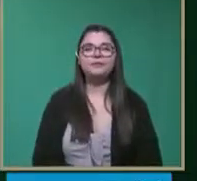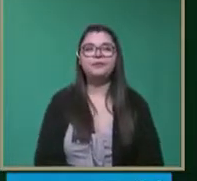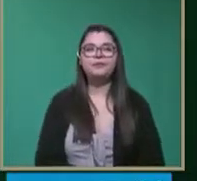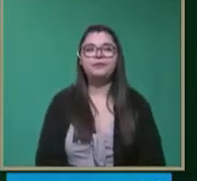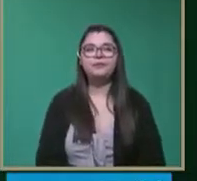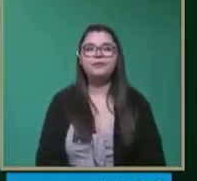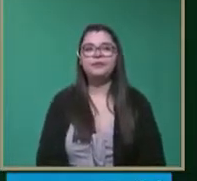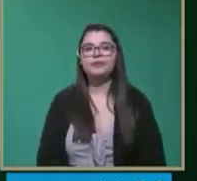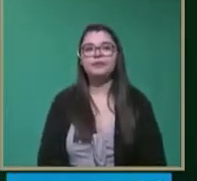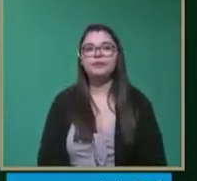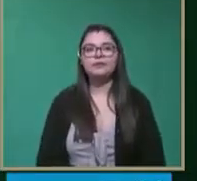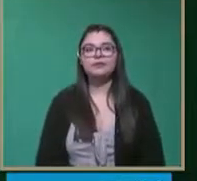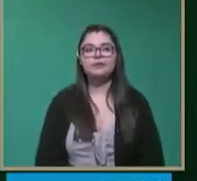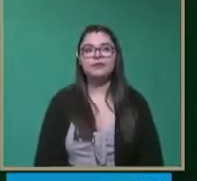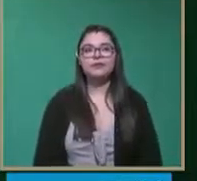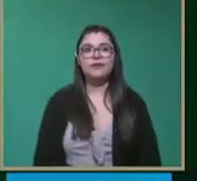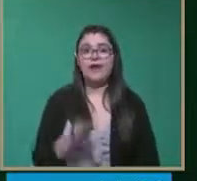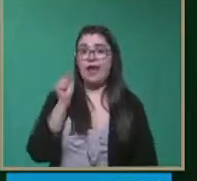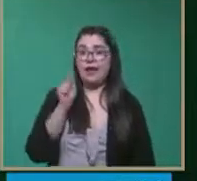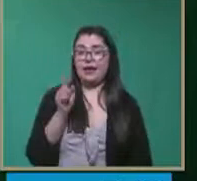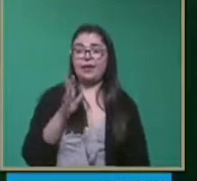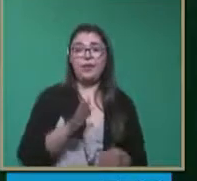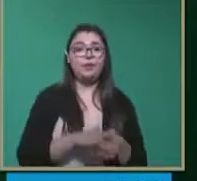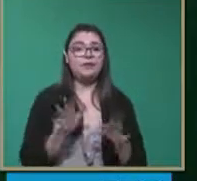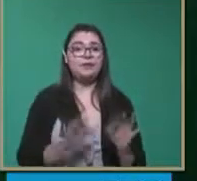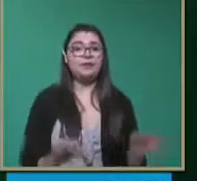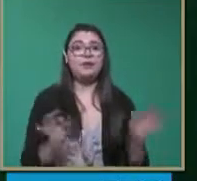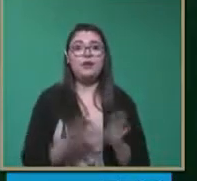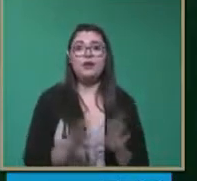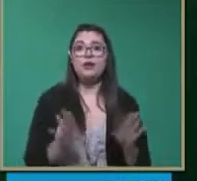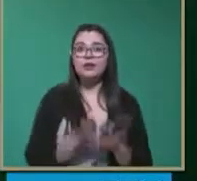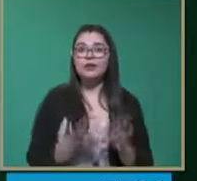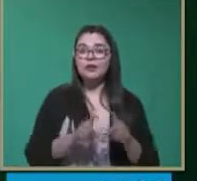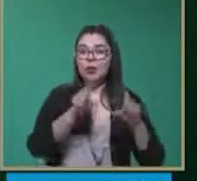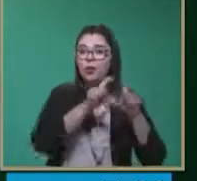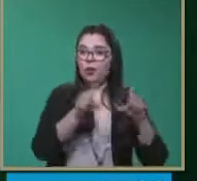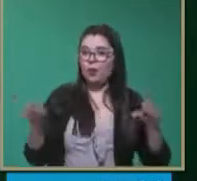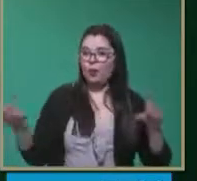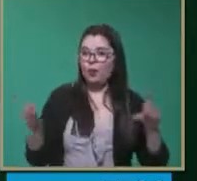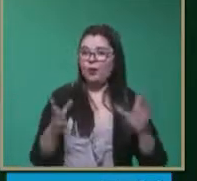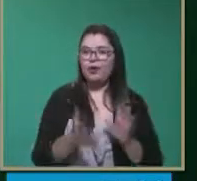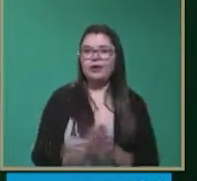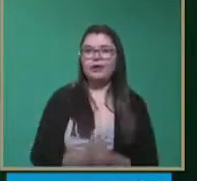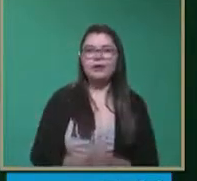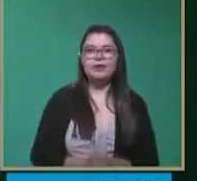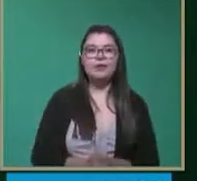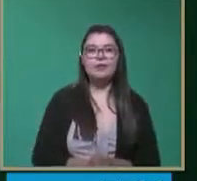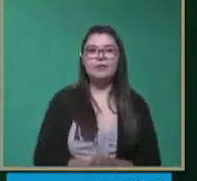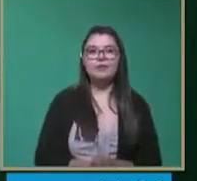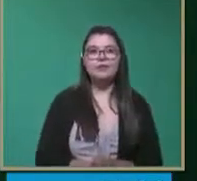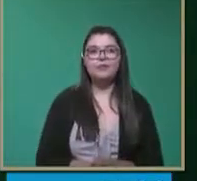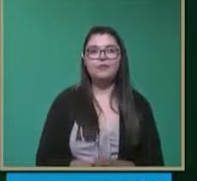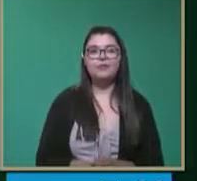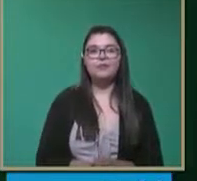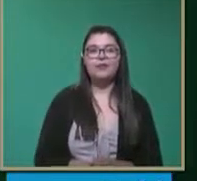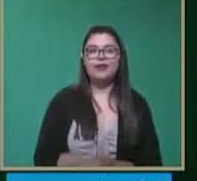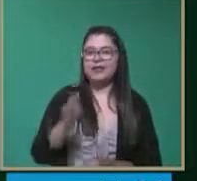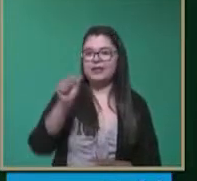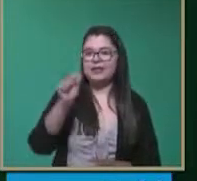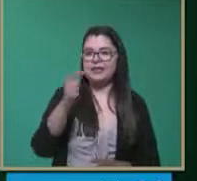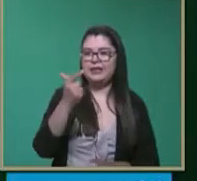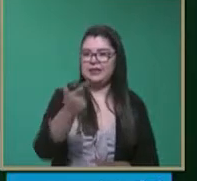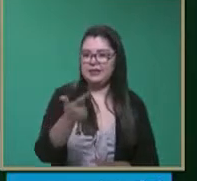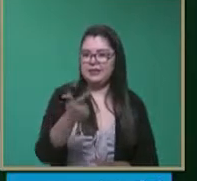la resta principal que queríamos resolver después de este proceso, ¿cuál fue? Pues la resta principal es